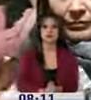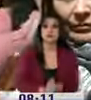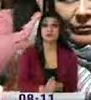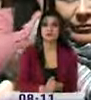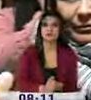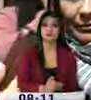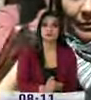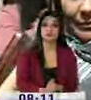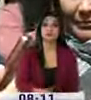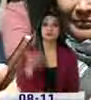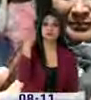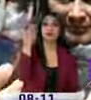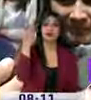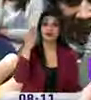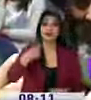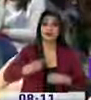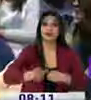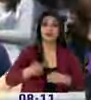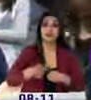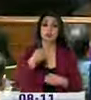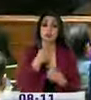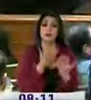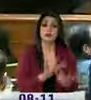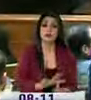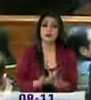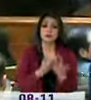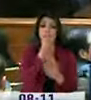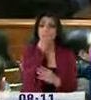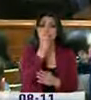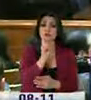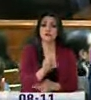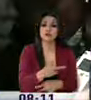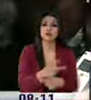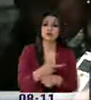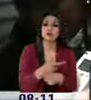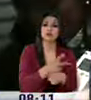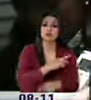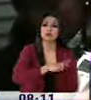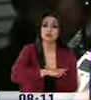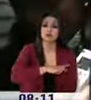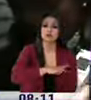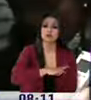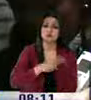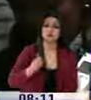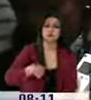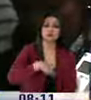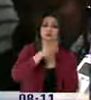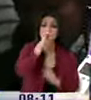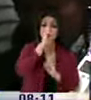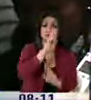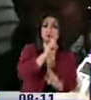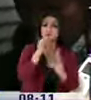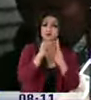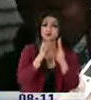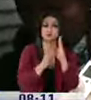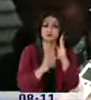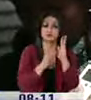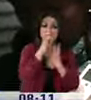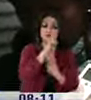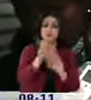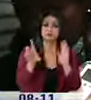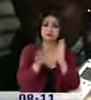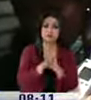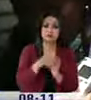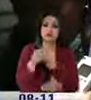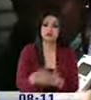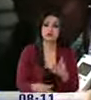Mientras tanto, el alcalde de Quito señaló que esperará la decisión del Consejo Metropolitano. Vamos a ser respetuosos de lo que señala la norma. Este es un